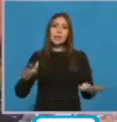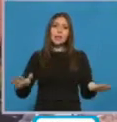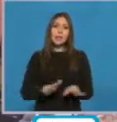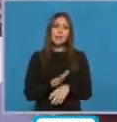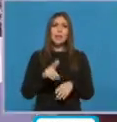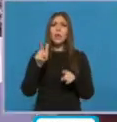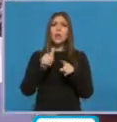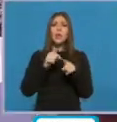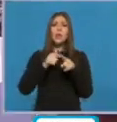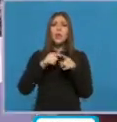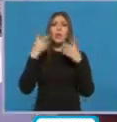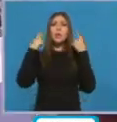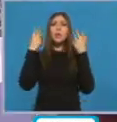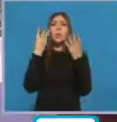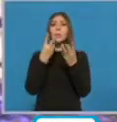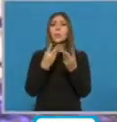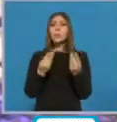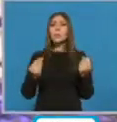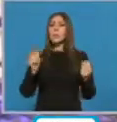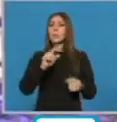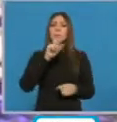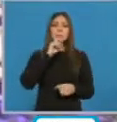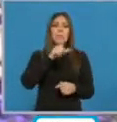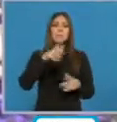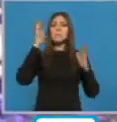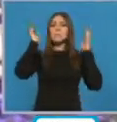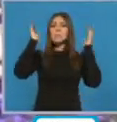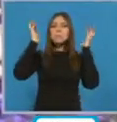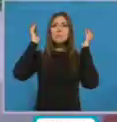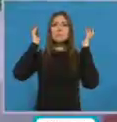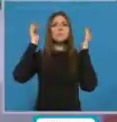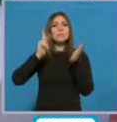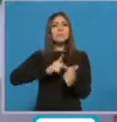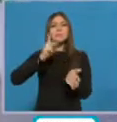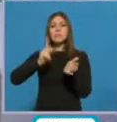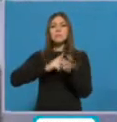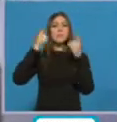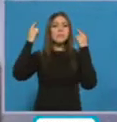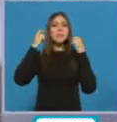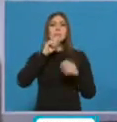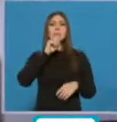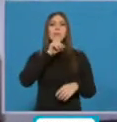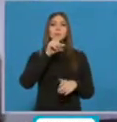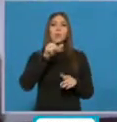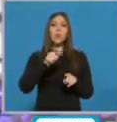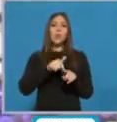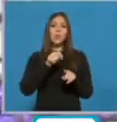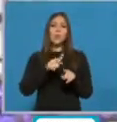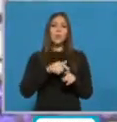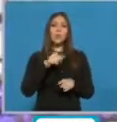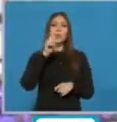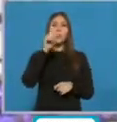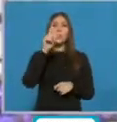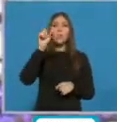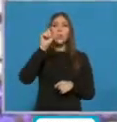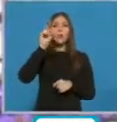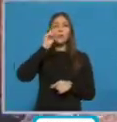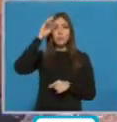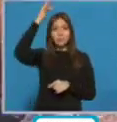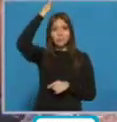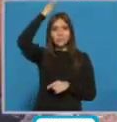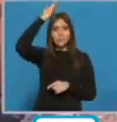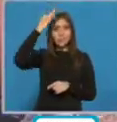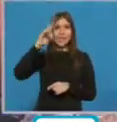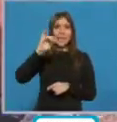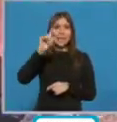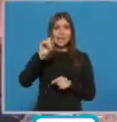se deslava. Entonces, Claro. aunque ¡Maravilla! lo lavemos y lo lavemos y lo lavemos, el color va a permanecer. La única cosa va a ser en la raíz. Ahí sí vamos a tener que